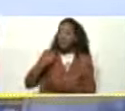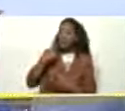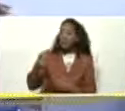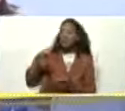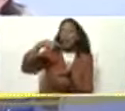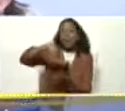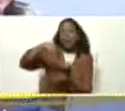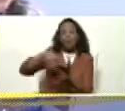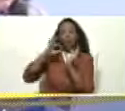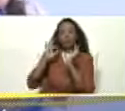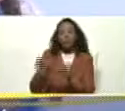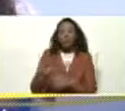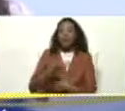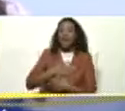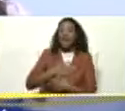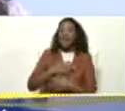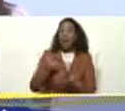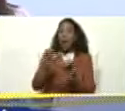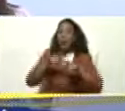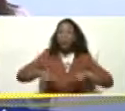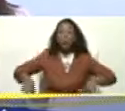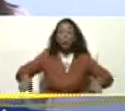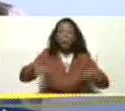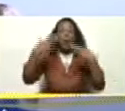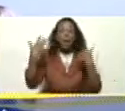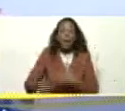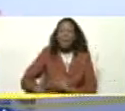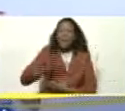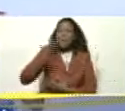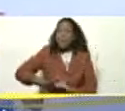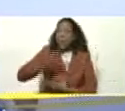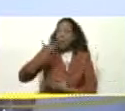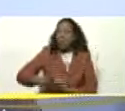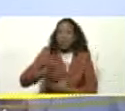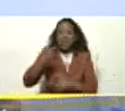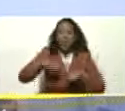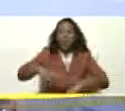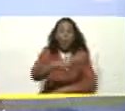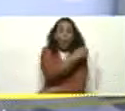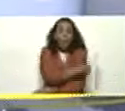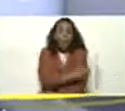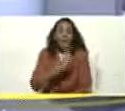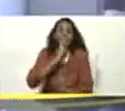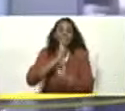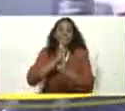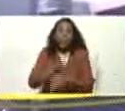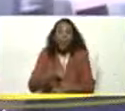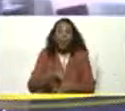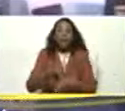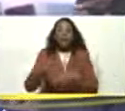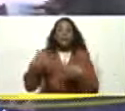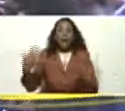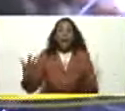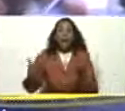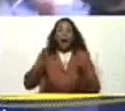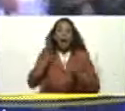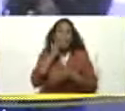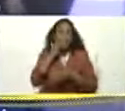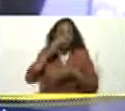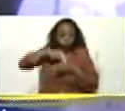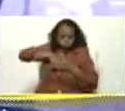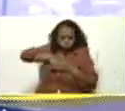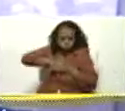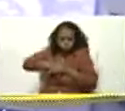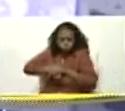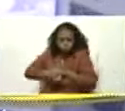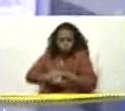carabobo Esta es una de las salas más importantes aquí le estamos dando respuesta a to a todo lo que